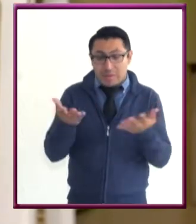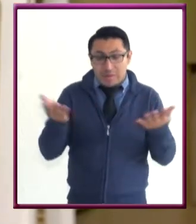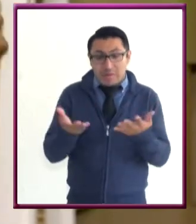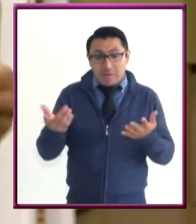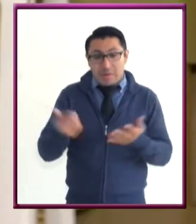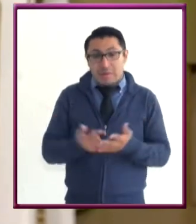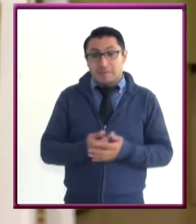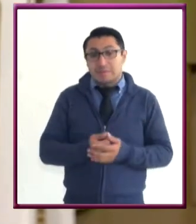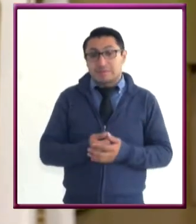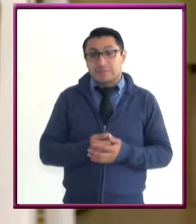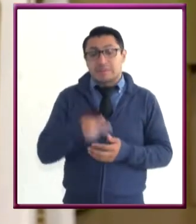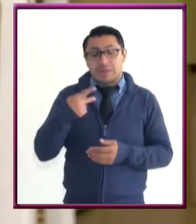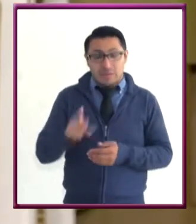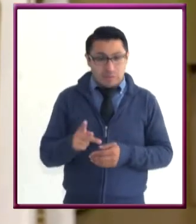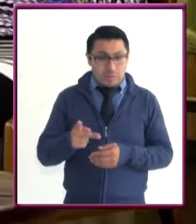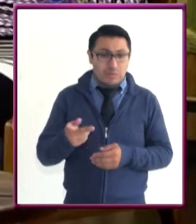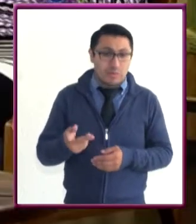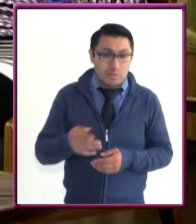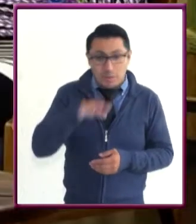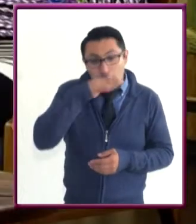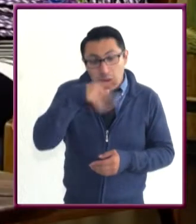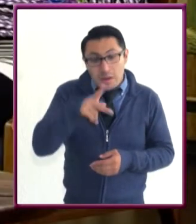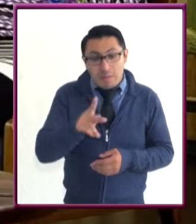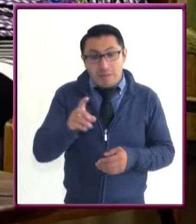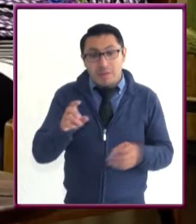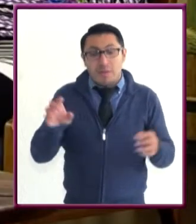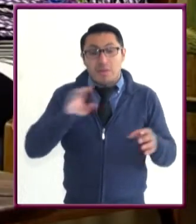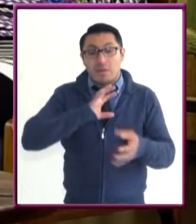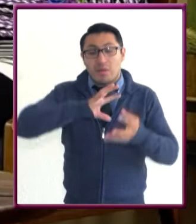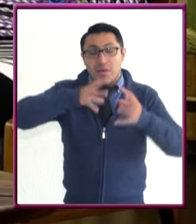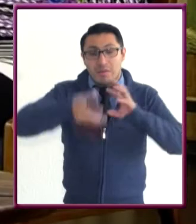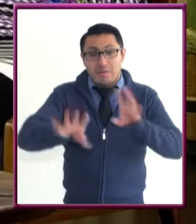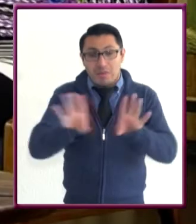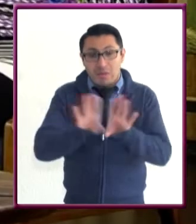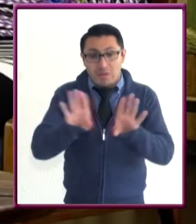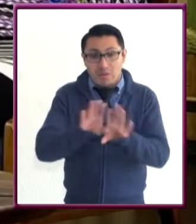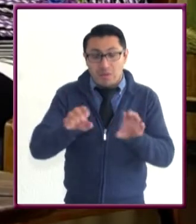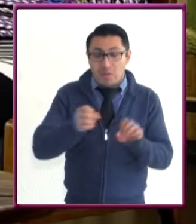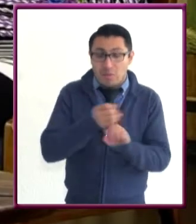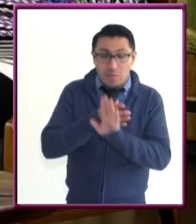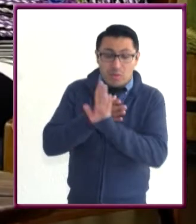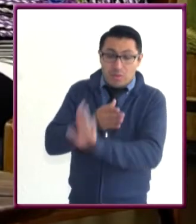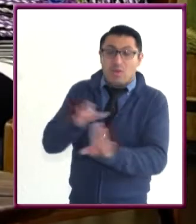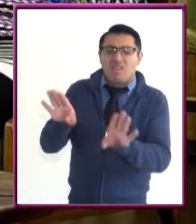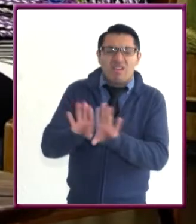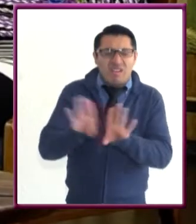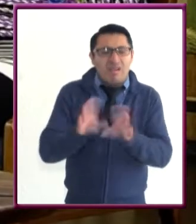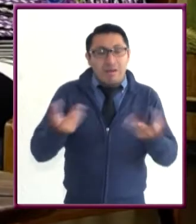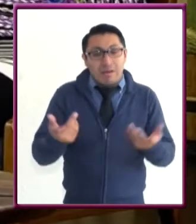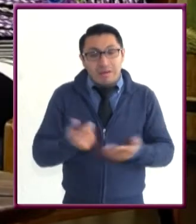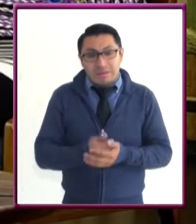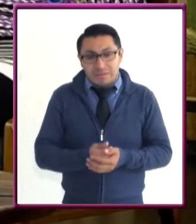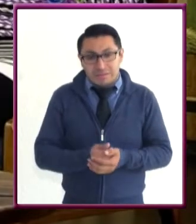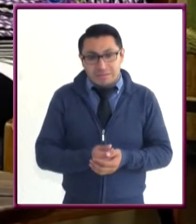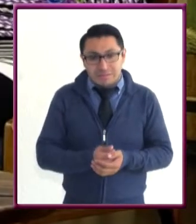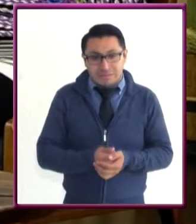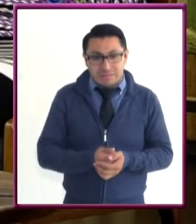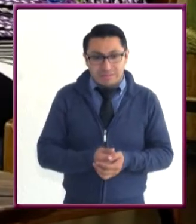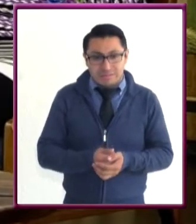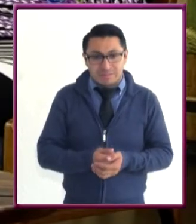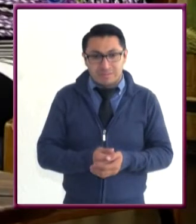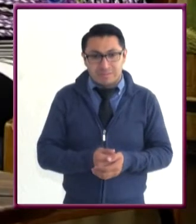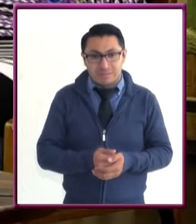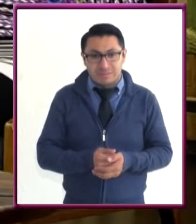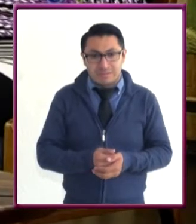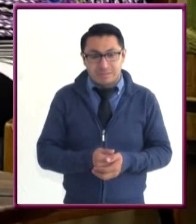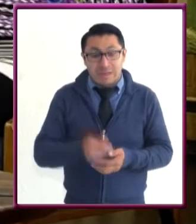producción de sus productos, pero el impacto ambiental lo dejaron antes de que existiera esta demanda. Este impacto ambiental existió